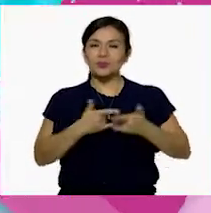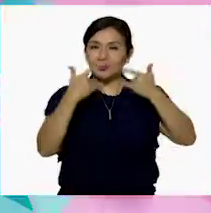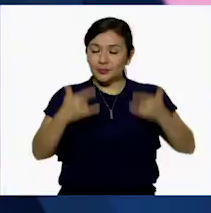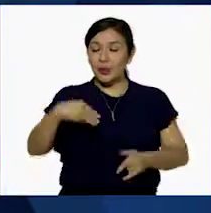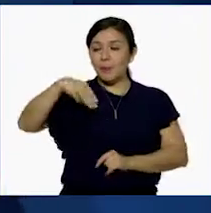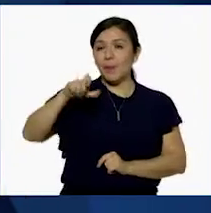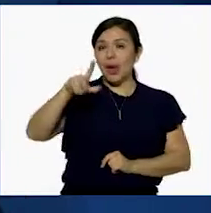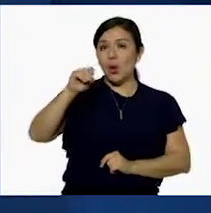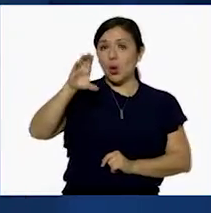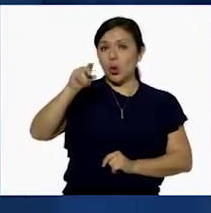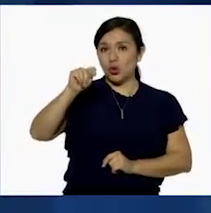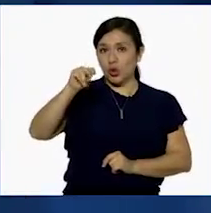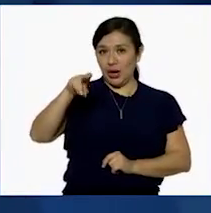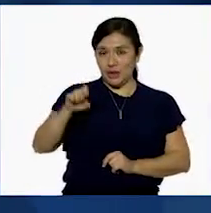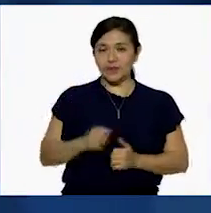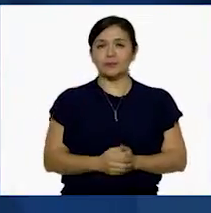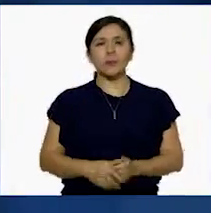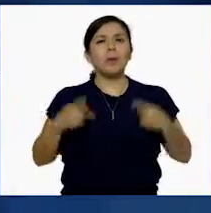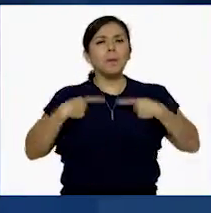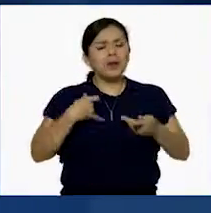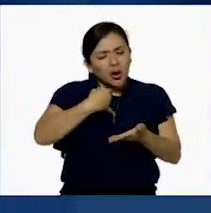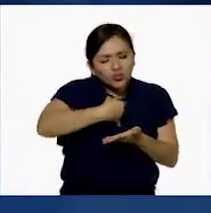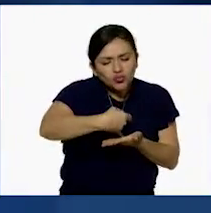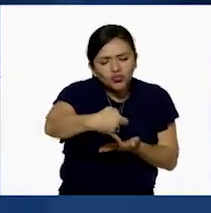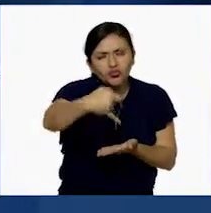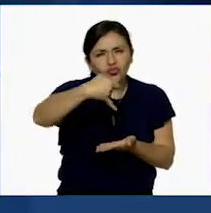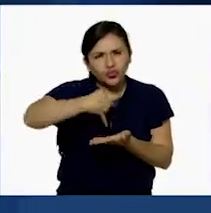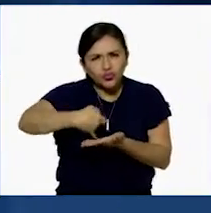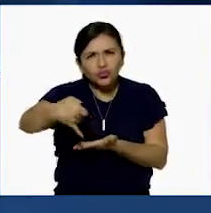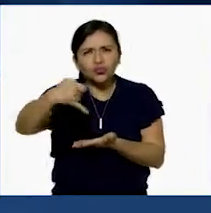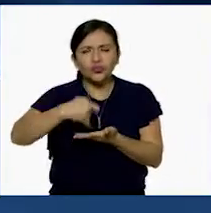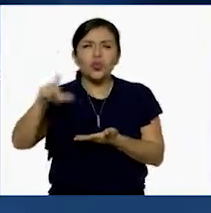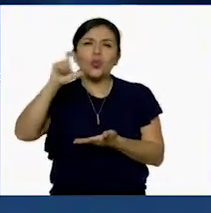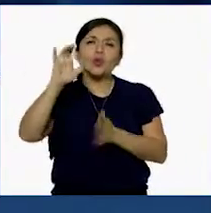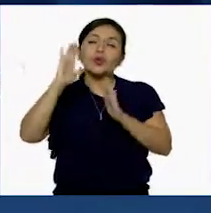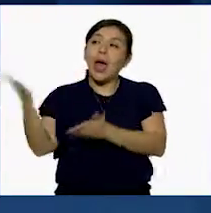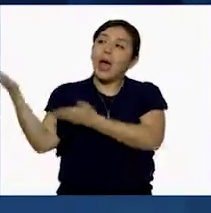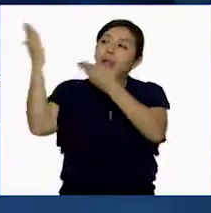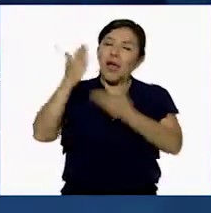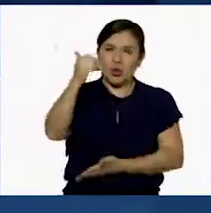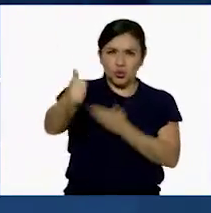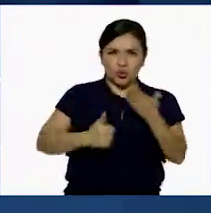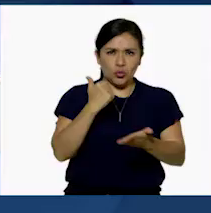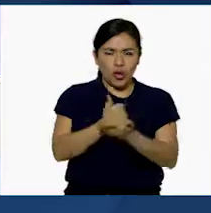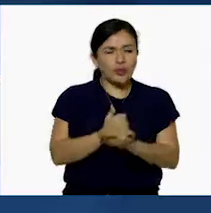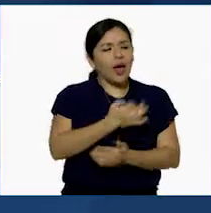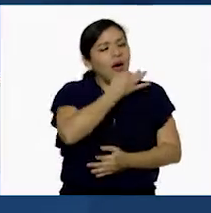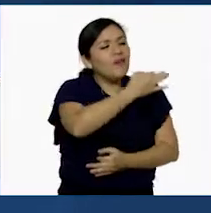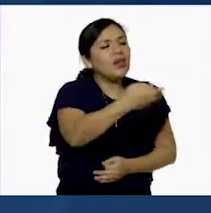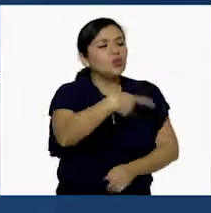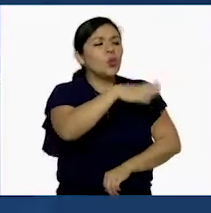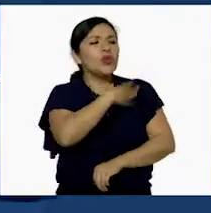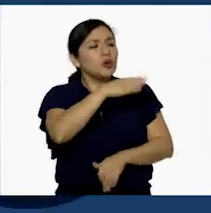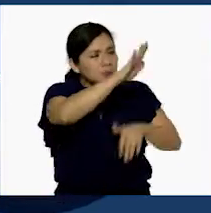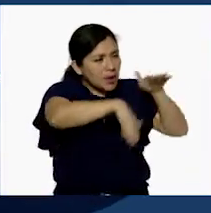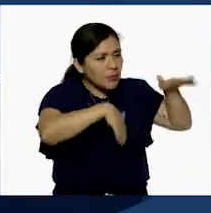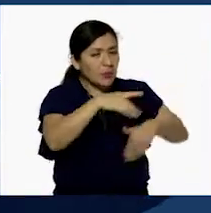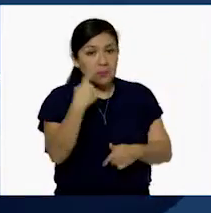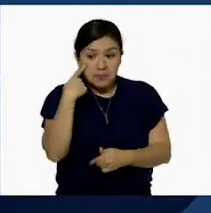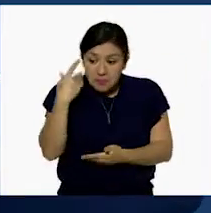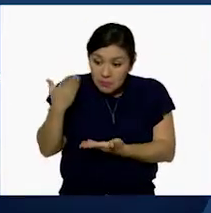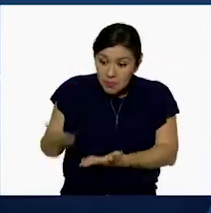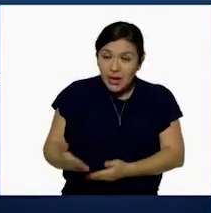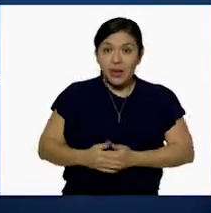melocotones. El campesino Tikon Kuzmich, al regresar de la ciudad, llamó a sus hijos. «Mirad», les